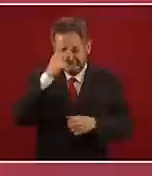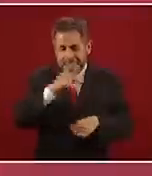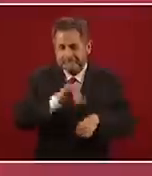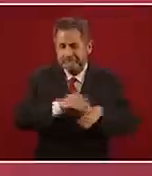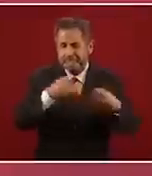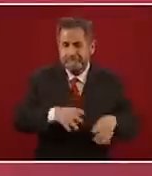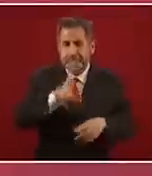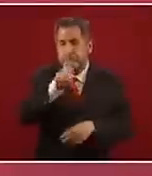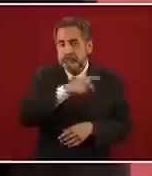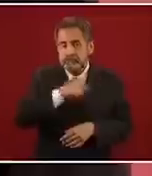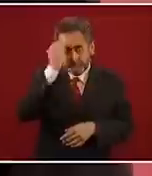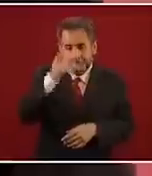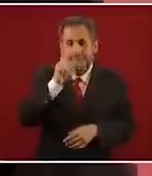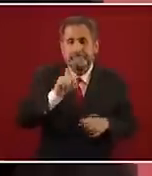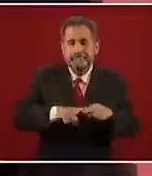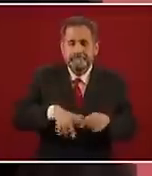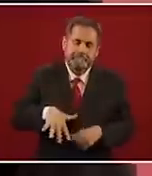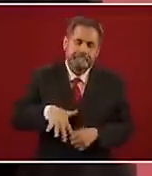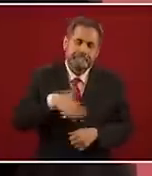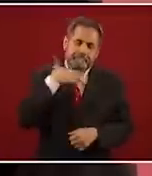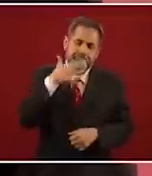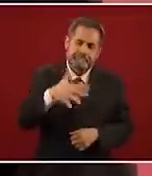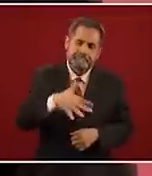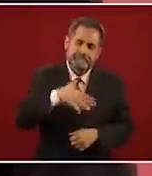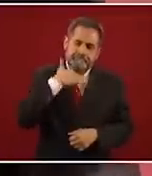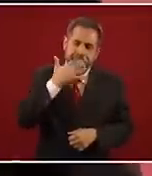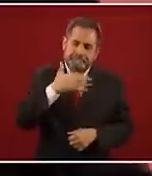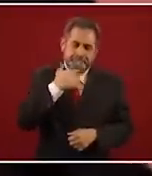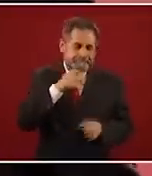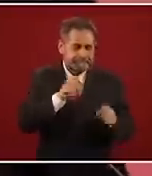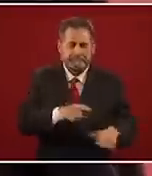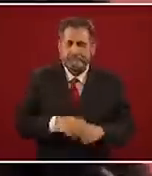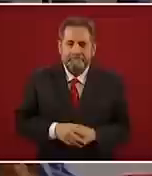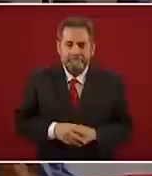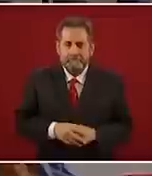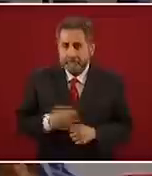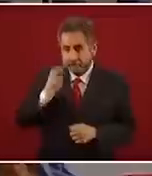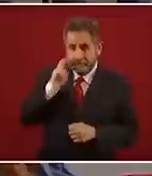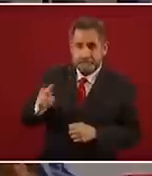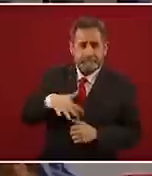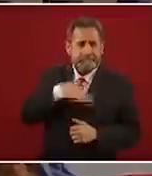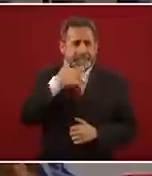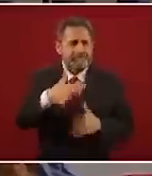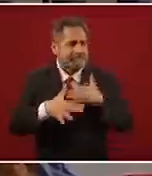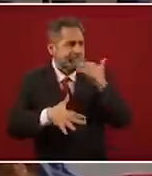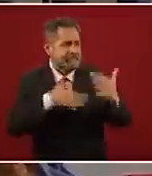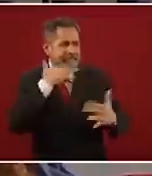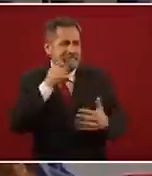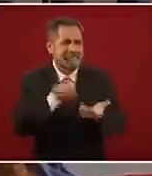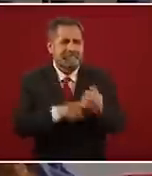lo olvidemos, ha sido la corrupción. Esto que estamos viendo, pura corrupción.